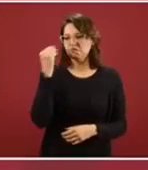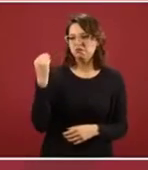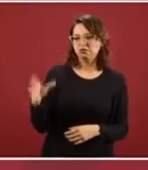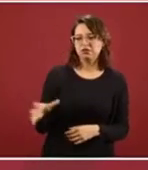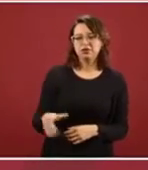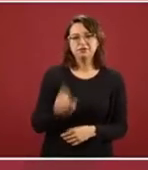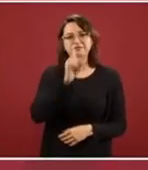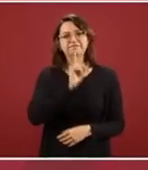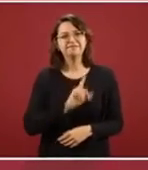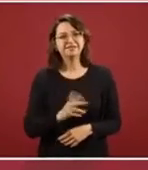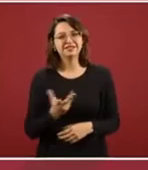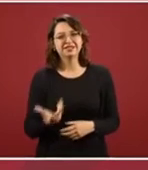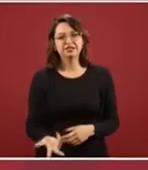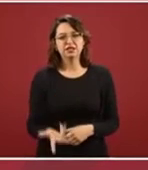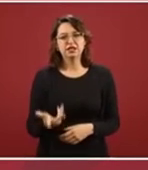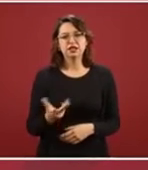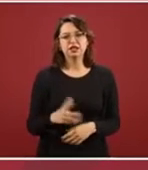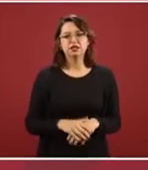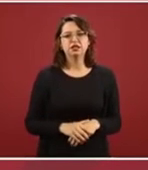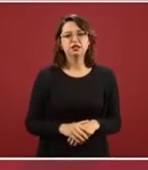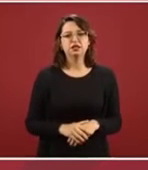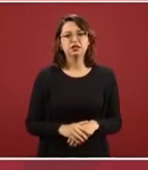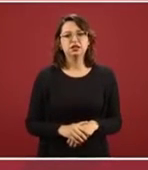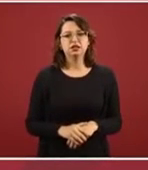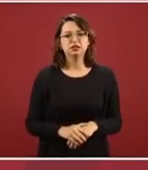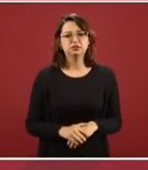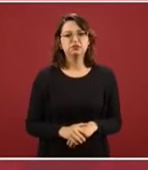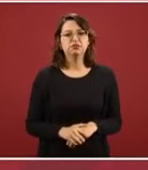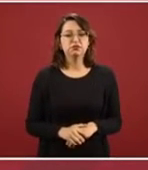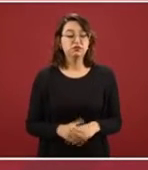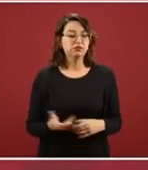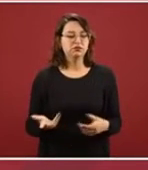acusaciones con estos testigos que les pagaban,